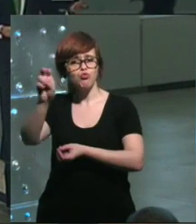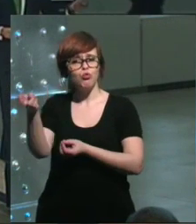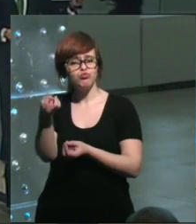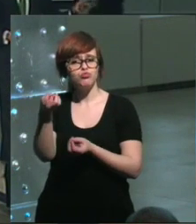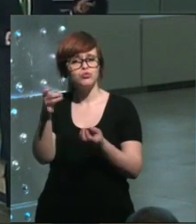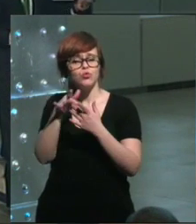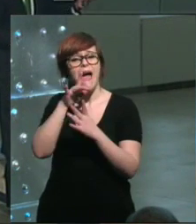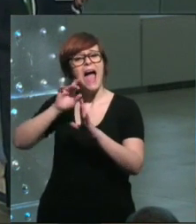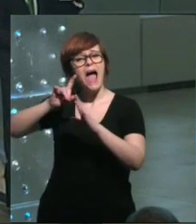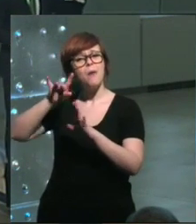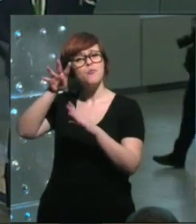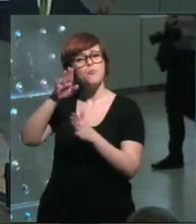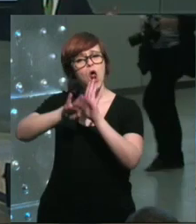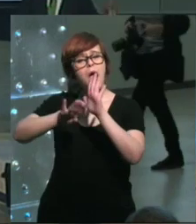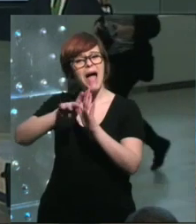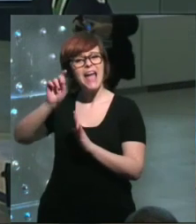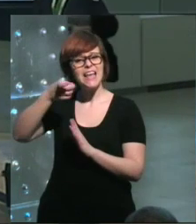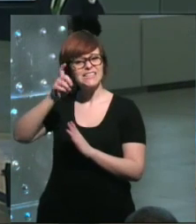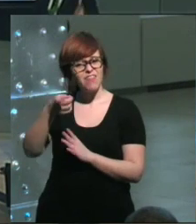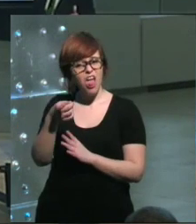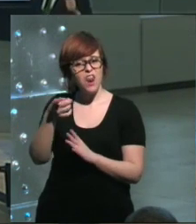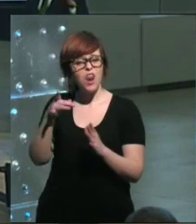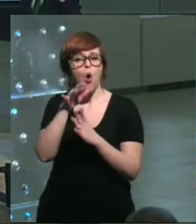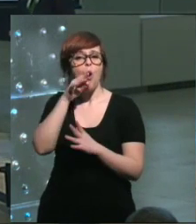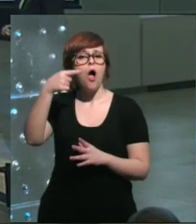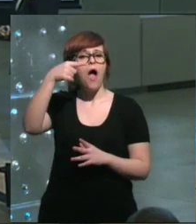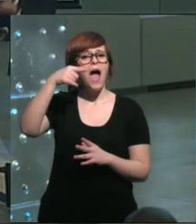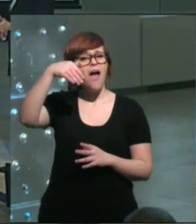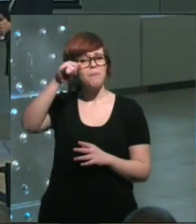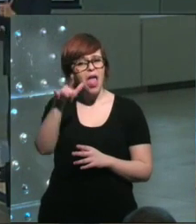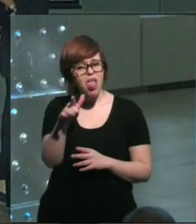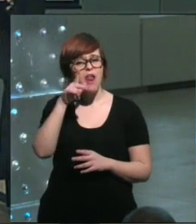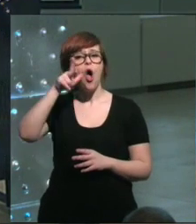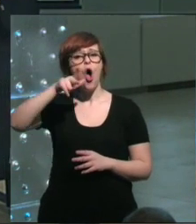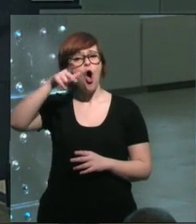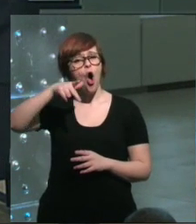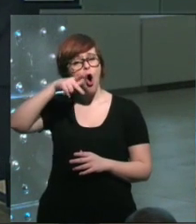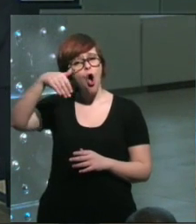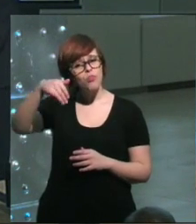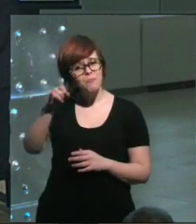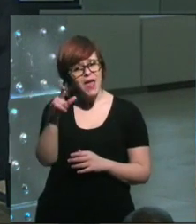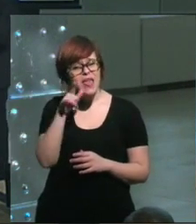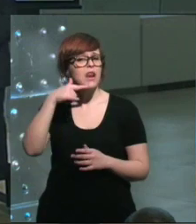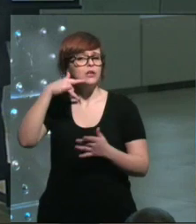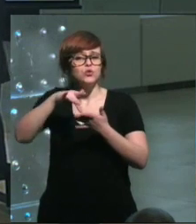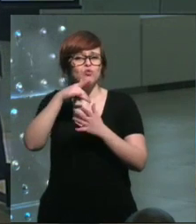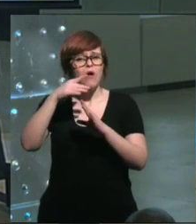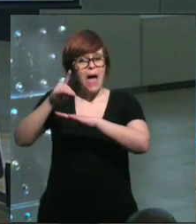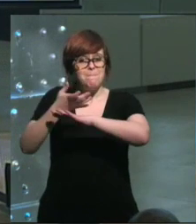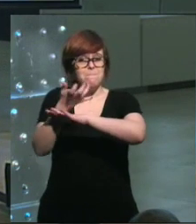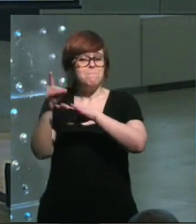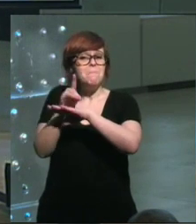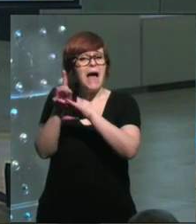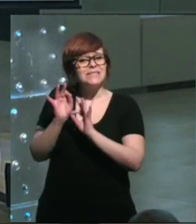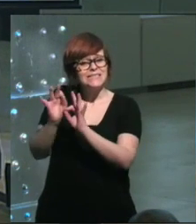herramienta de Excel, de Gmail, de Hotmail, de su base de datos propia, de su base de contactos e incluso